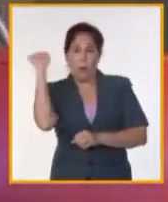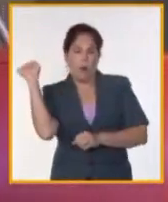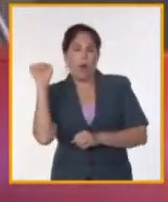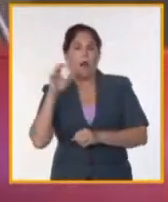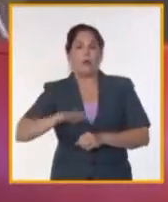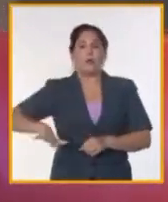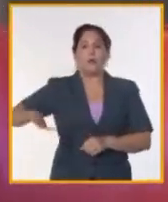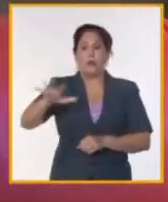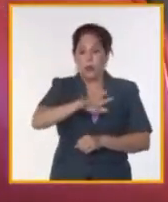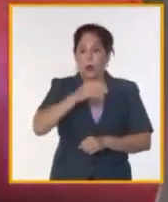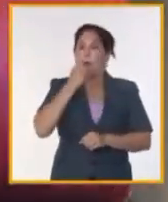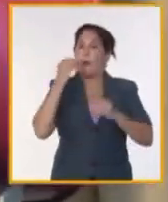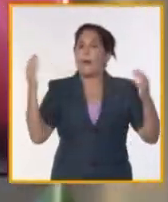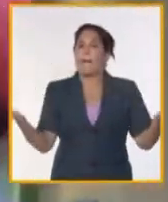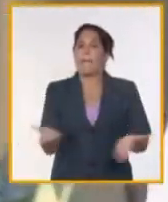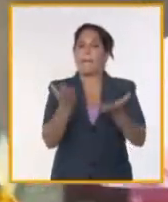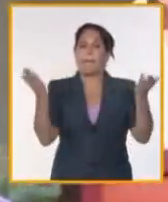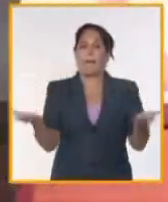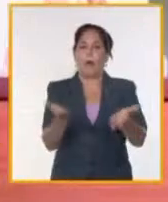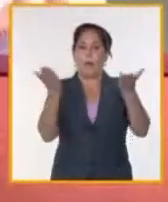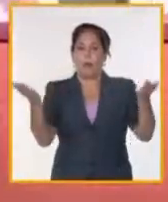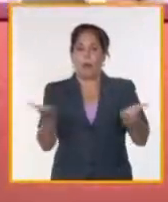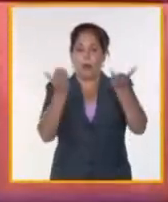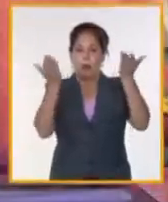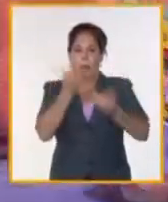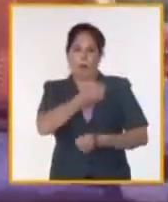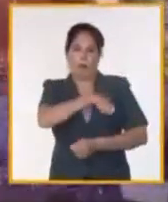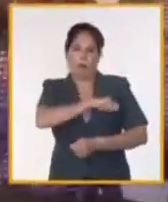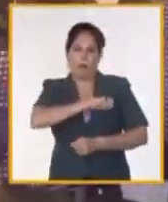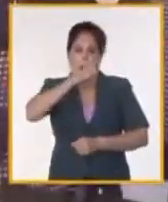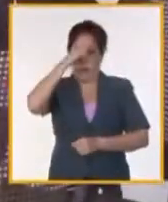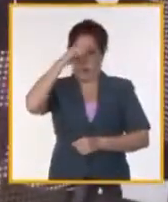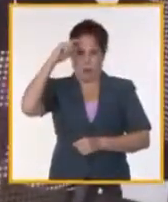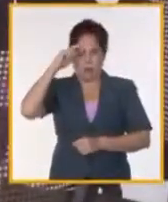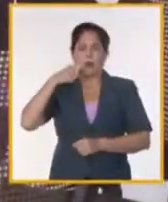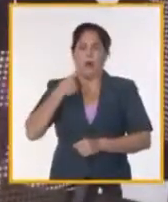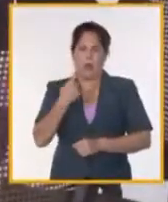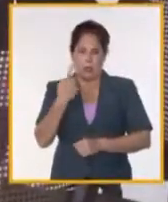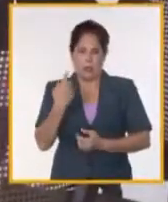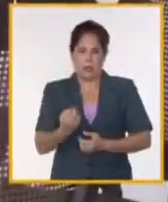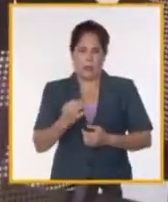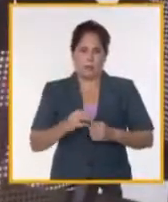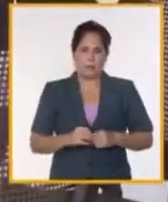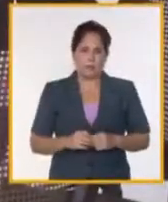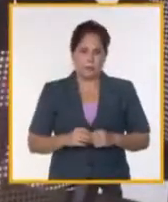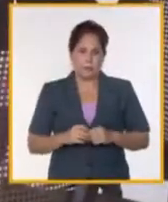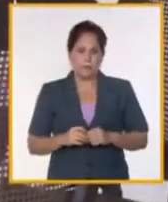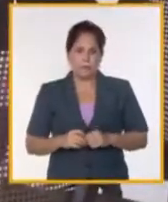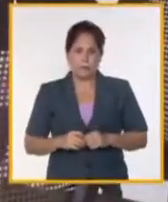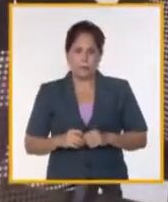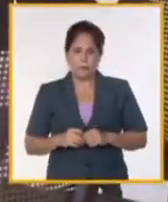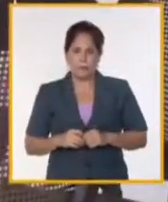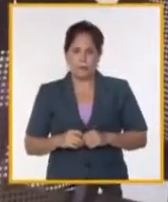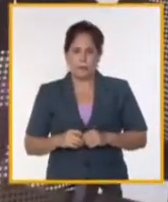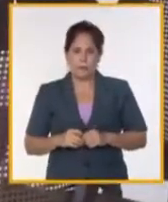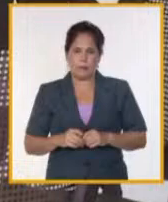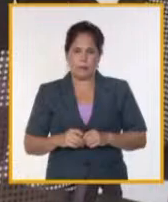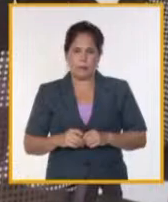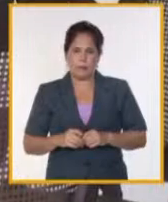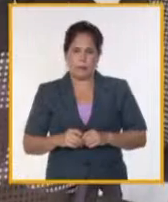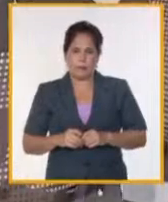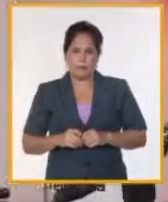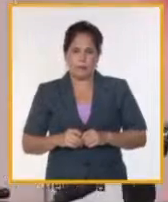de todos la prosperidad que su pueblo merece. Fue un reporte del camarógrafo Leandro Sánchez e Inés Castro Machado para el Canal Cubano de